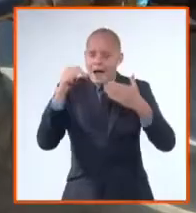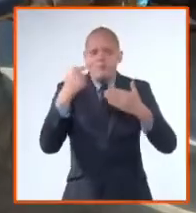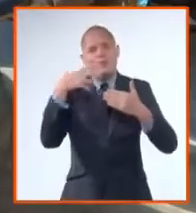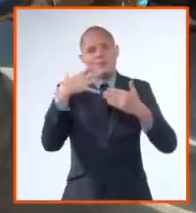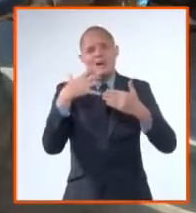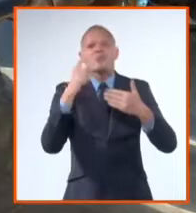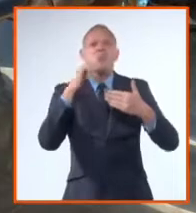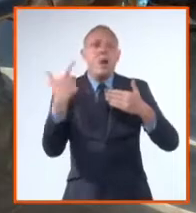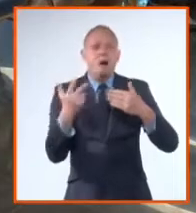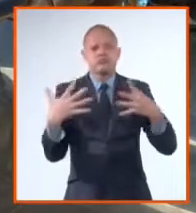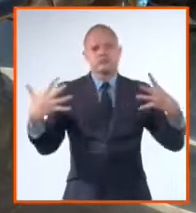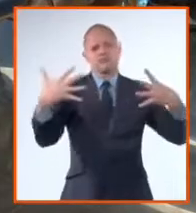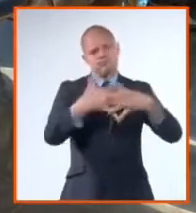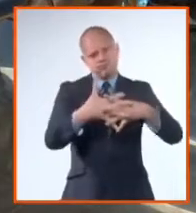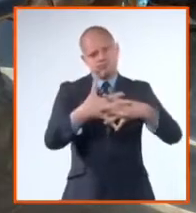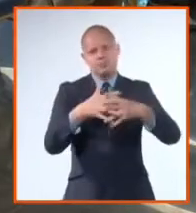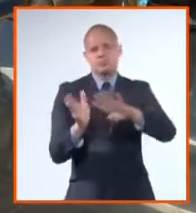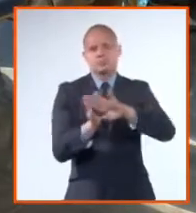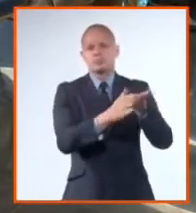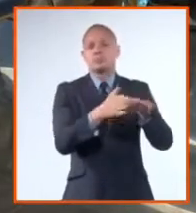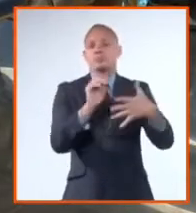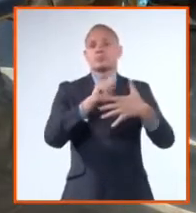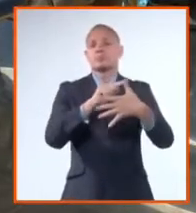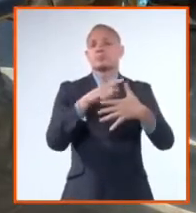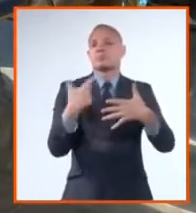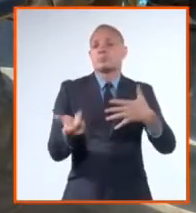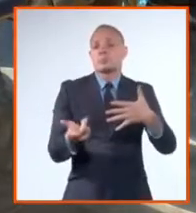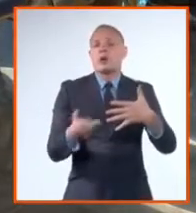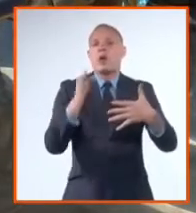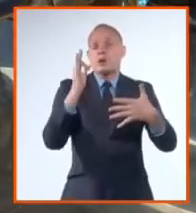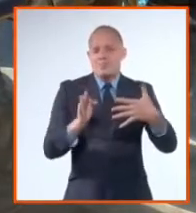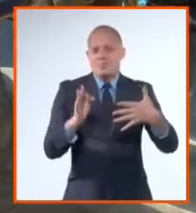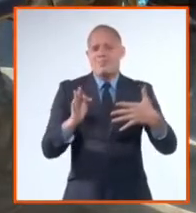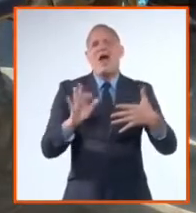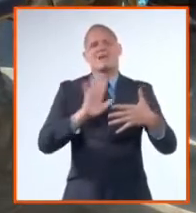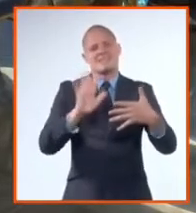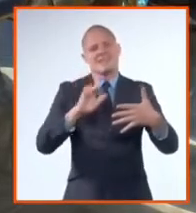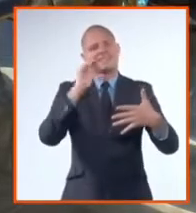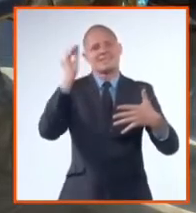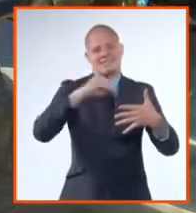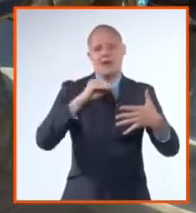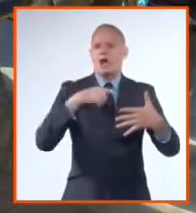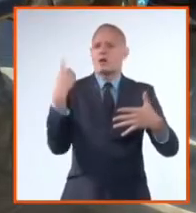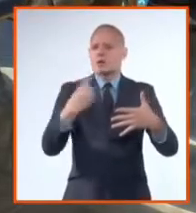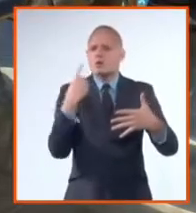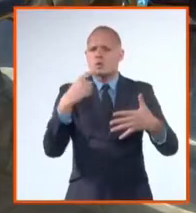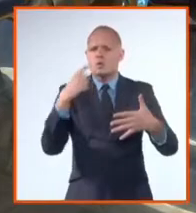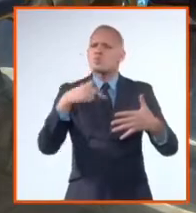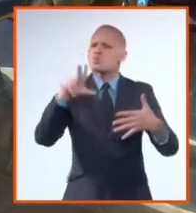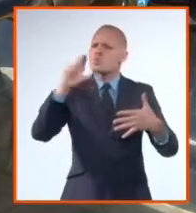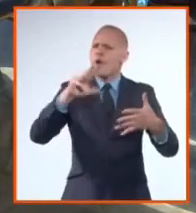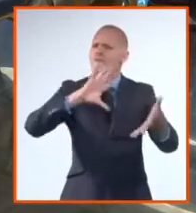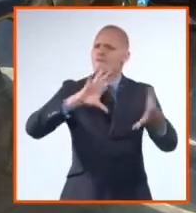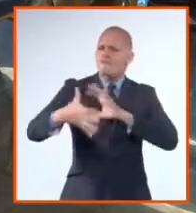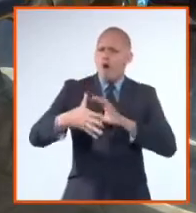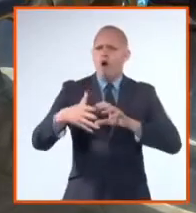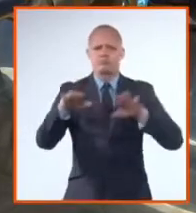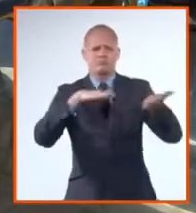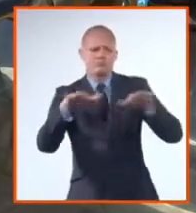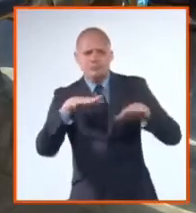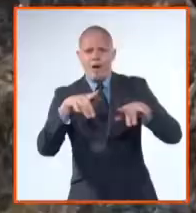Y un punto final que es muy importante, relacionado con todo esto de la innovación organizacional, cuyo